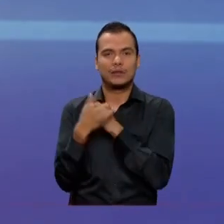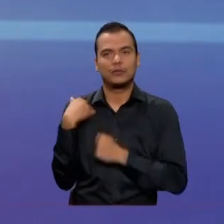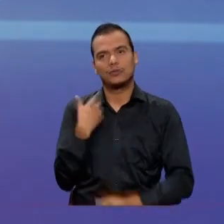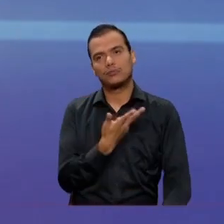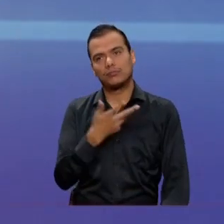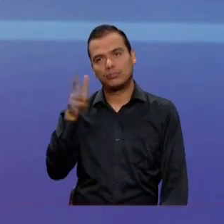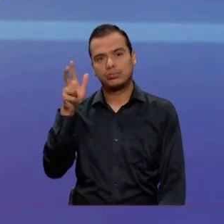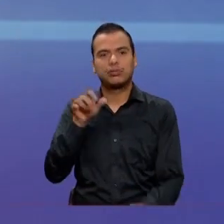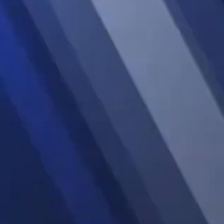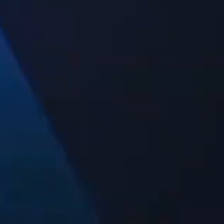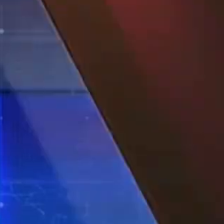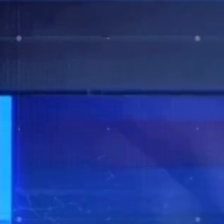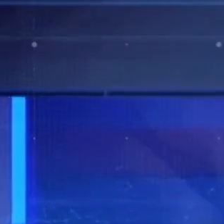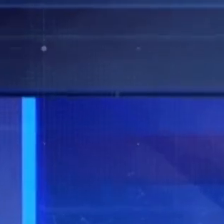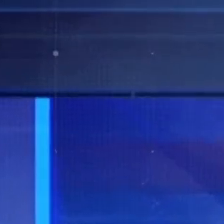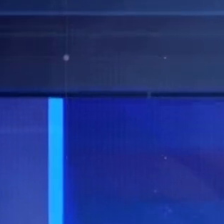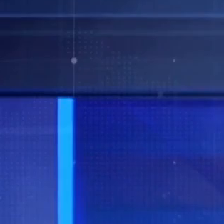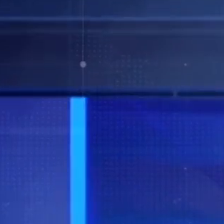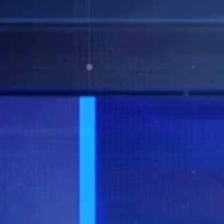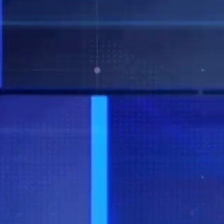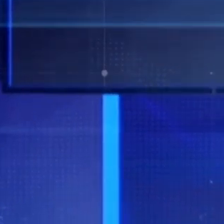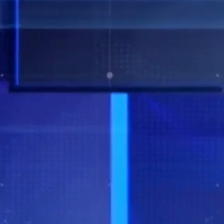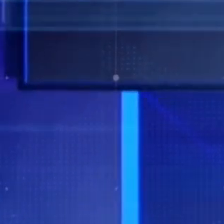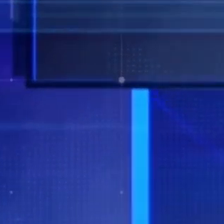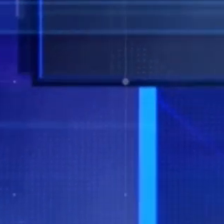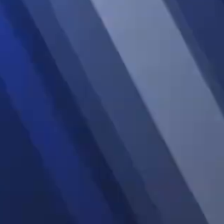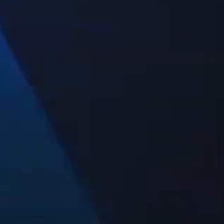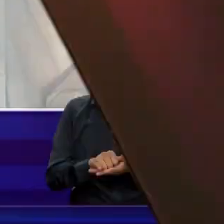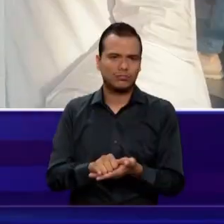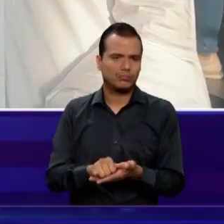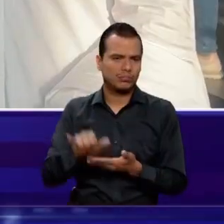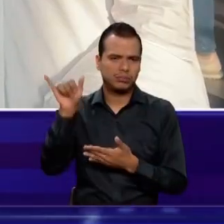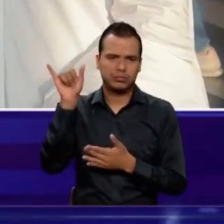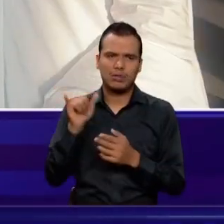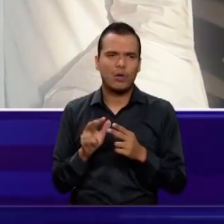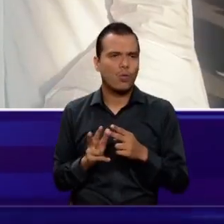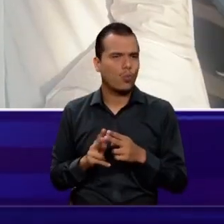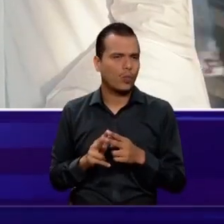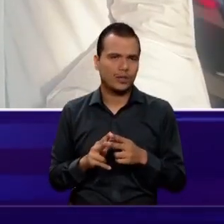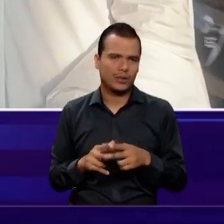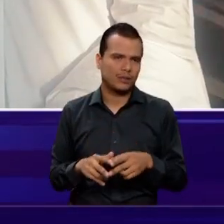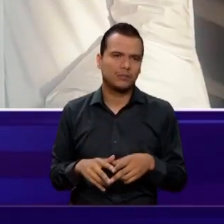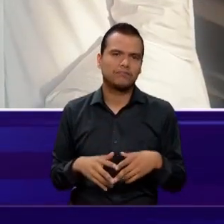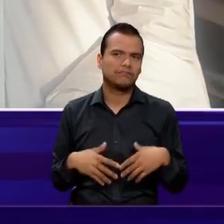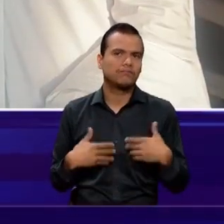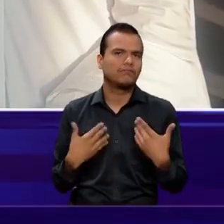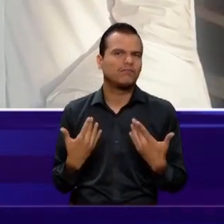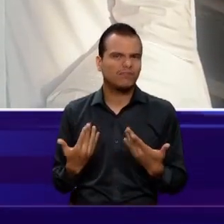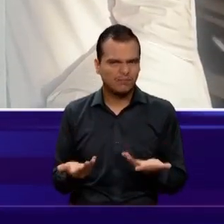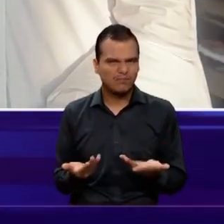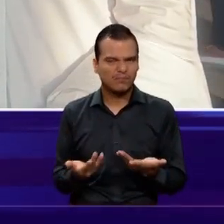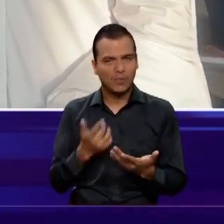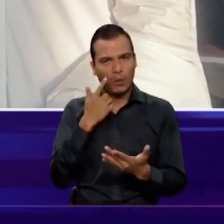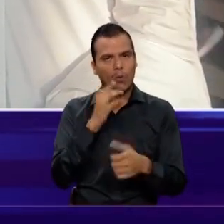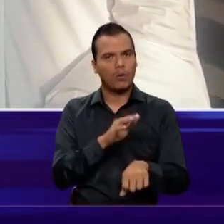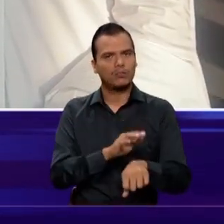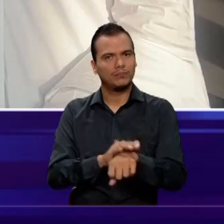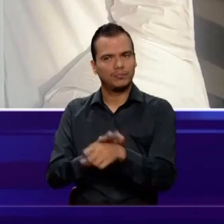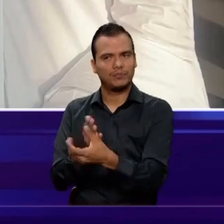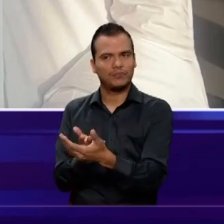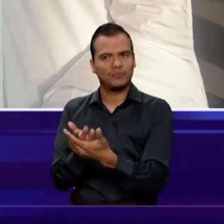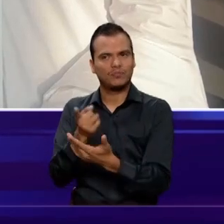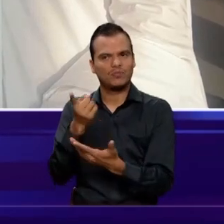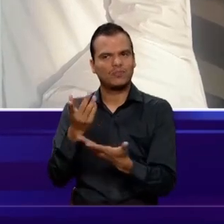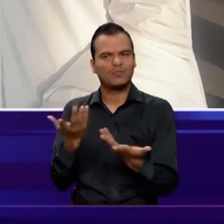Karen López, regresamos con usted al Aeropuerto Internacional El Dorado. Karen, bueno, pues ¿cuáles son las recomendaciones desde la capital de la